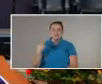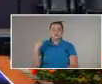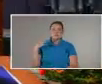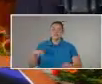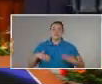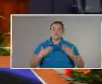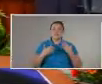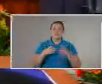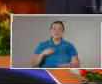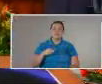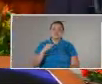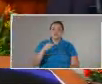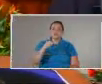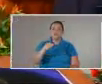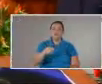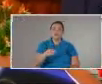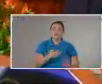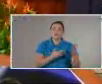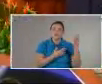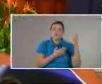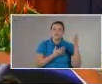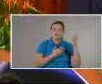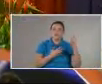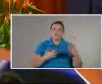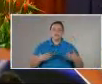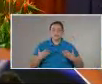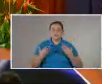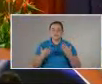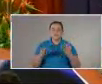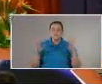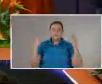si usted lo cree, démosle un fuerte aplauso al Señor, hermano.